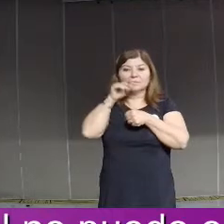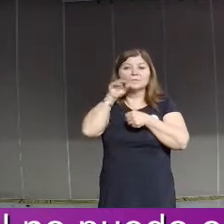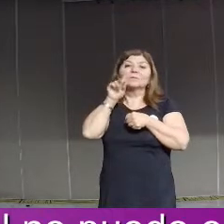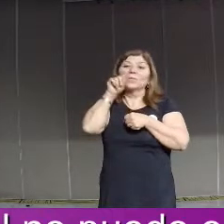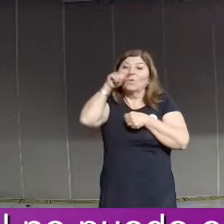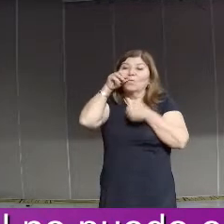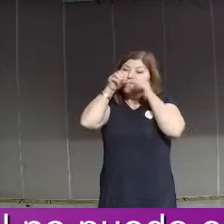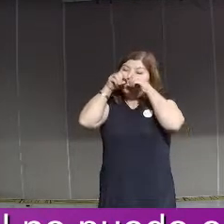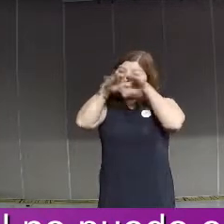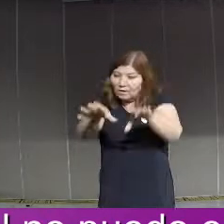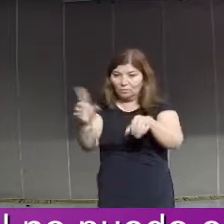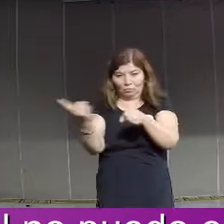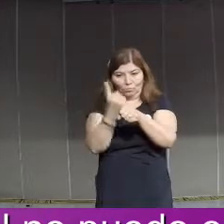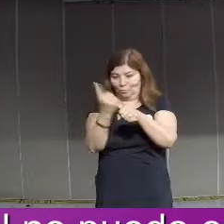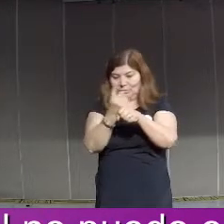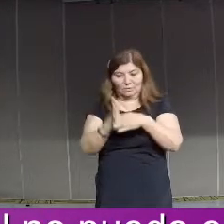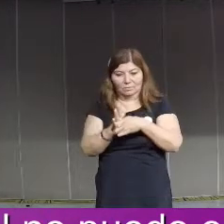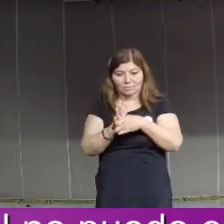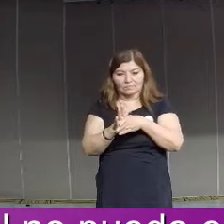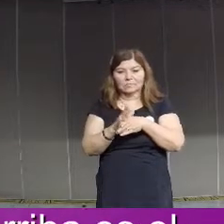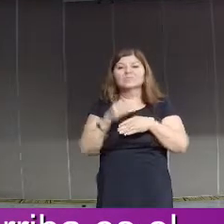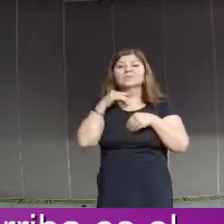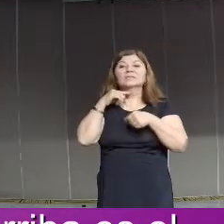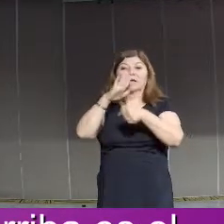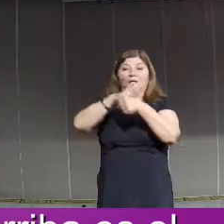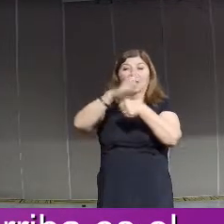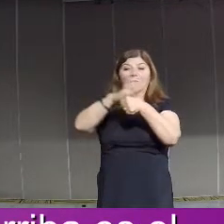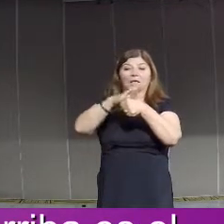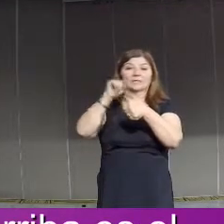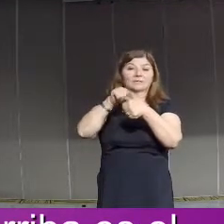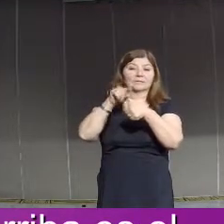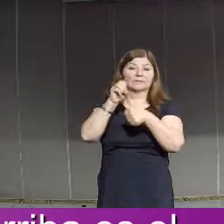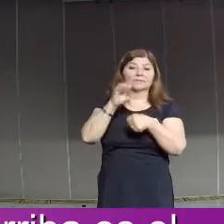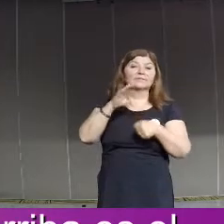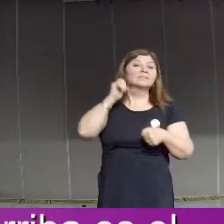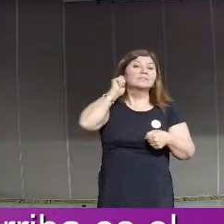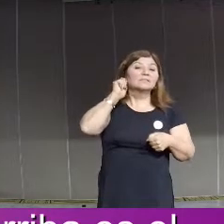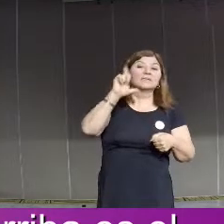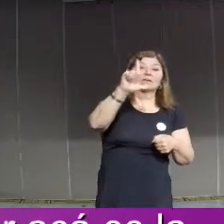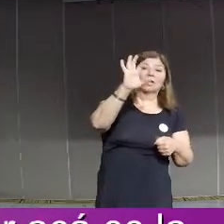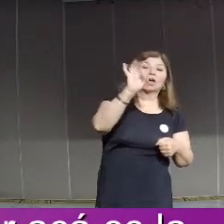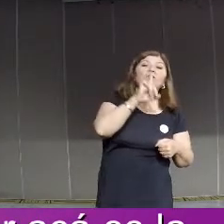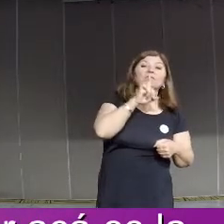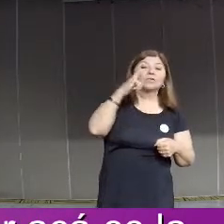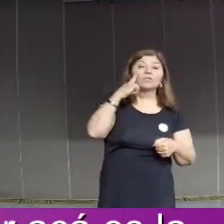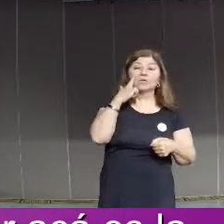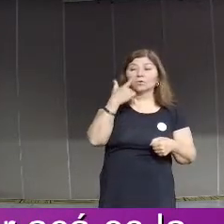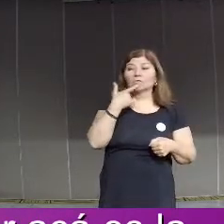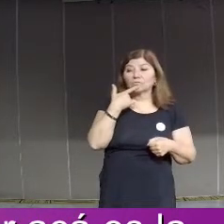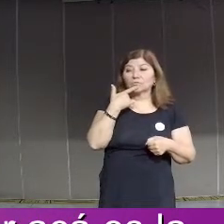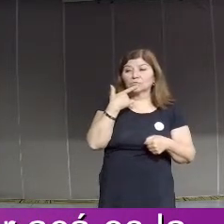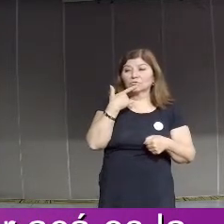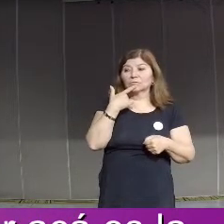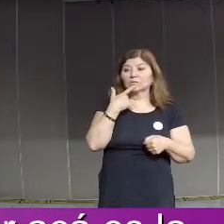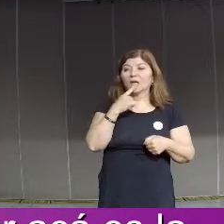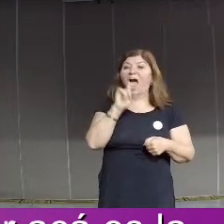Y lo que se ve por acá es la glotis. Entonces... El velo es la parte... si ustedes se